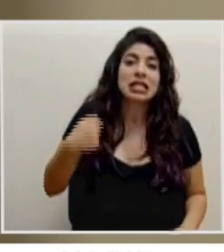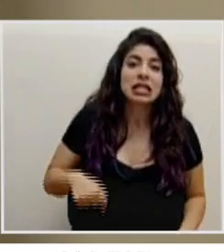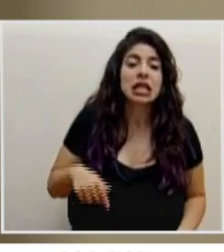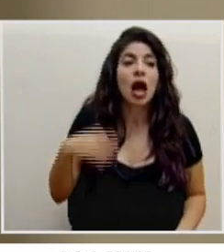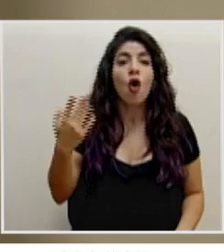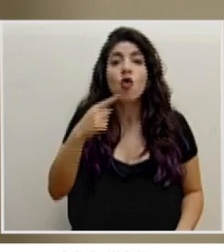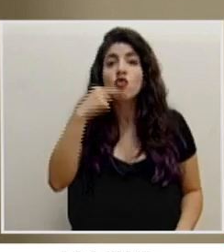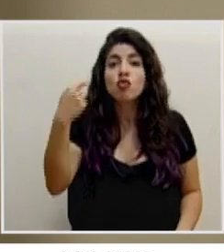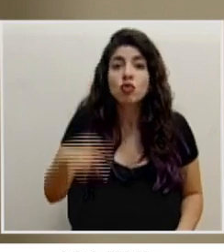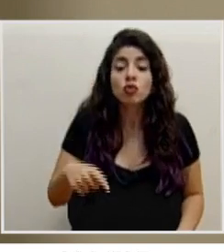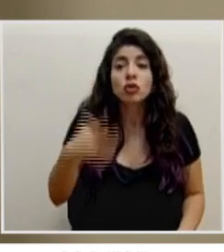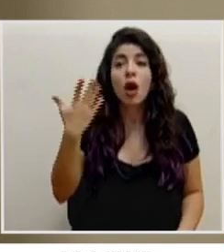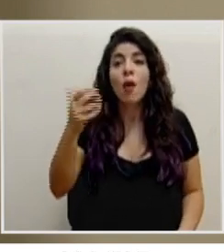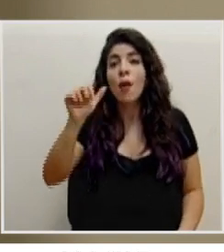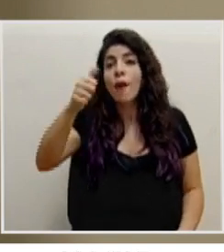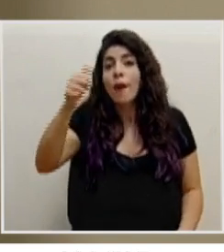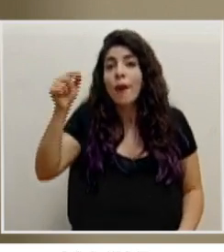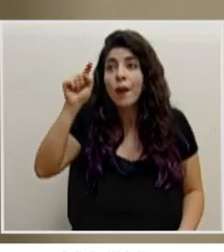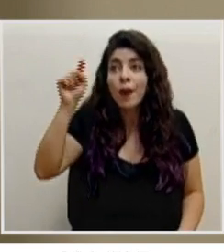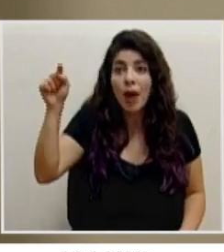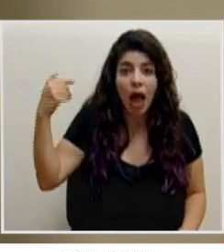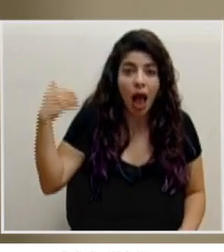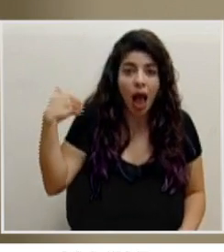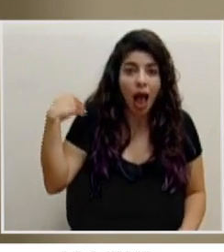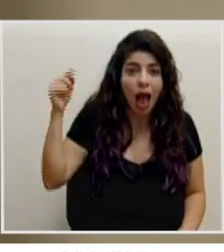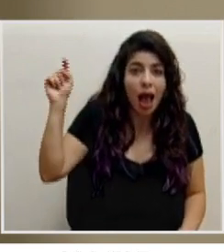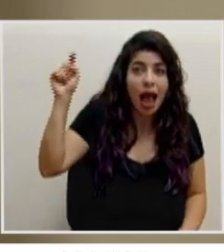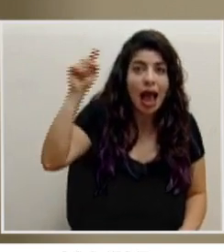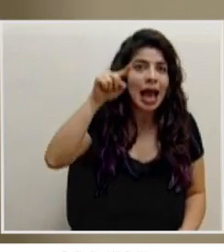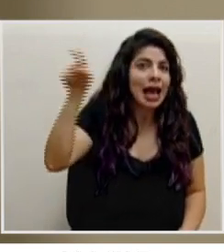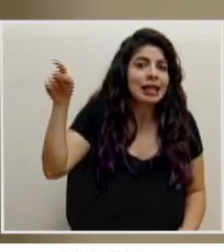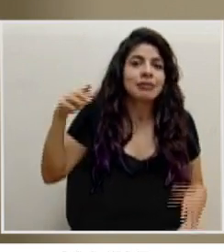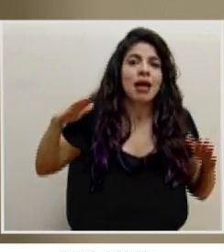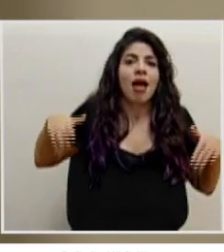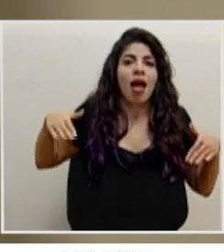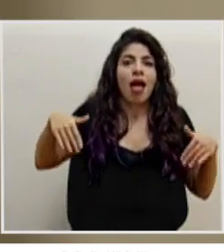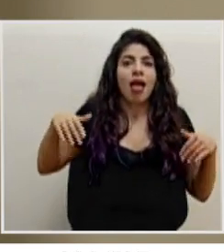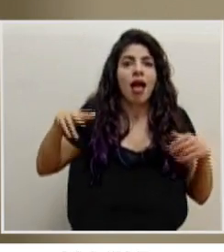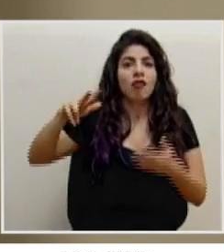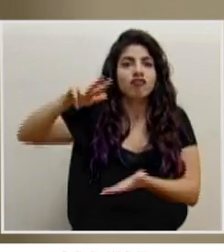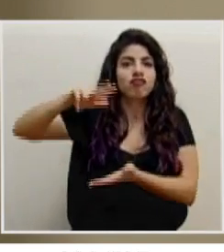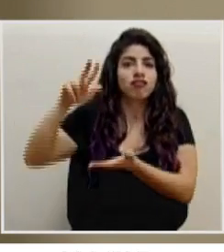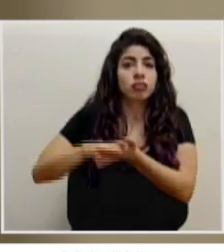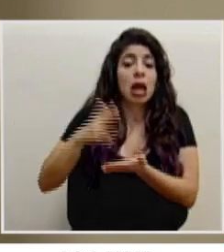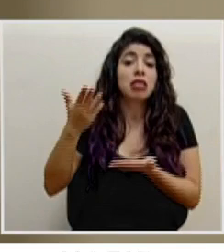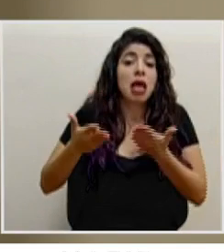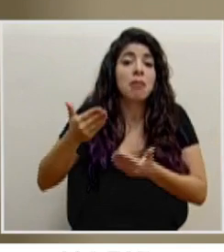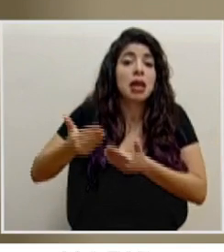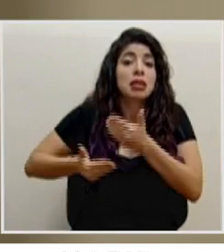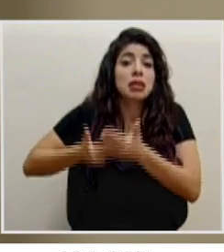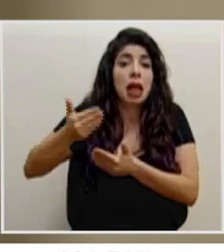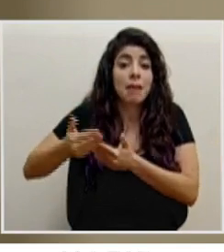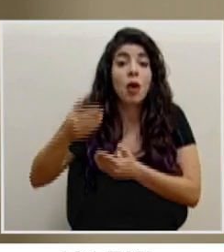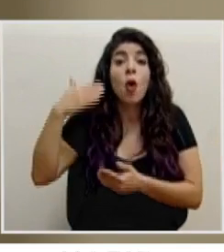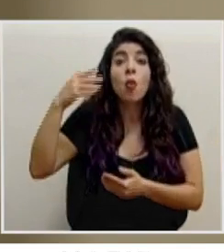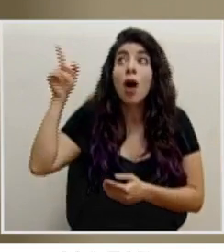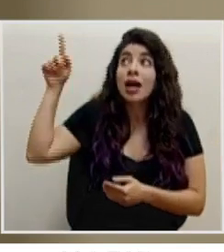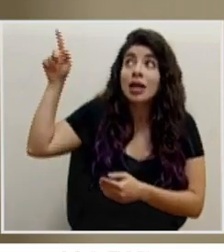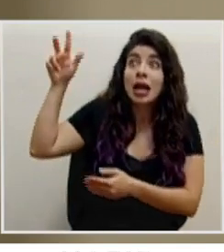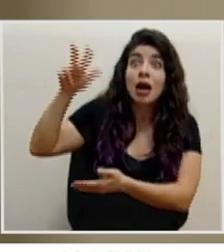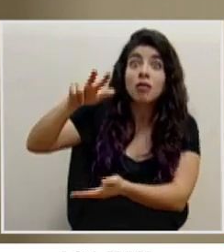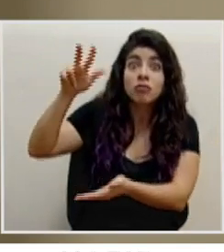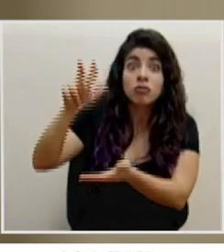Rusia u otras que están todavía ahí, ¿verdad?, no tienen todavía una aprobación. Puede ser que estén en trámites y en el momento en que se aprueben ya